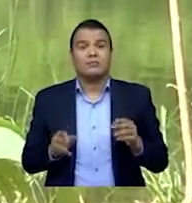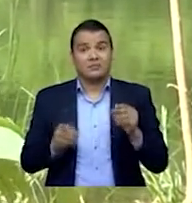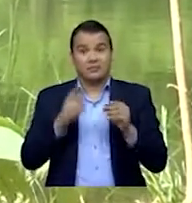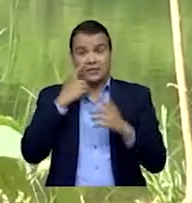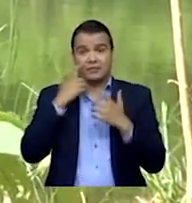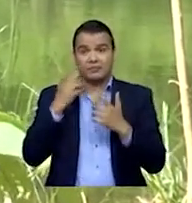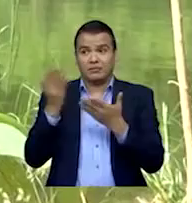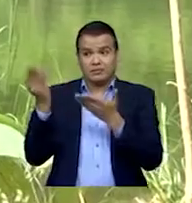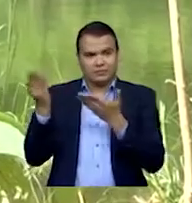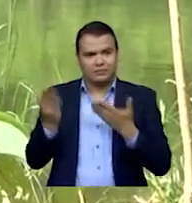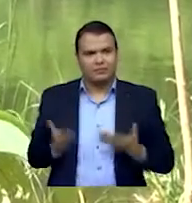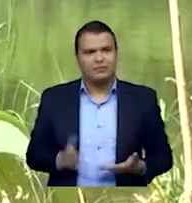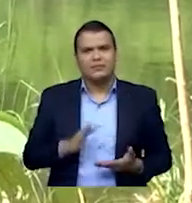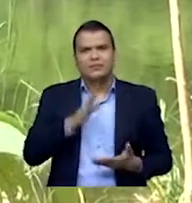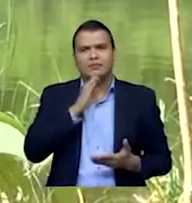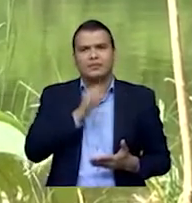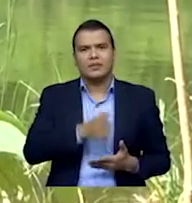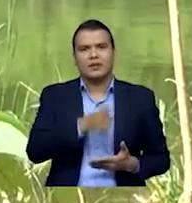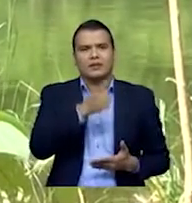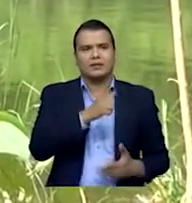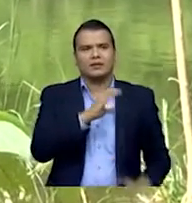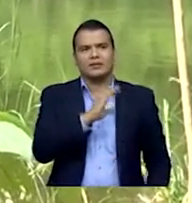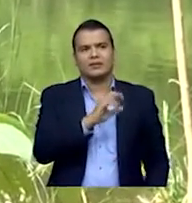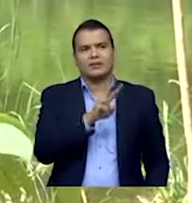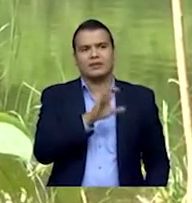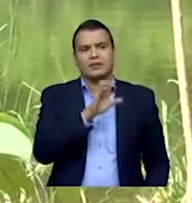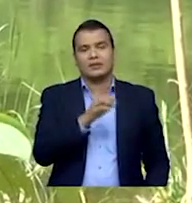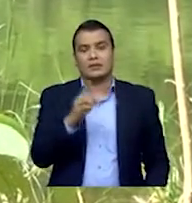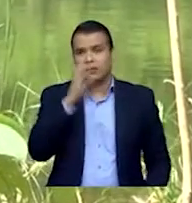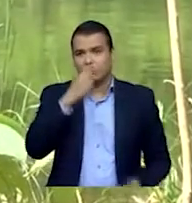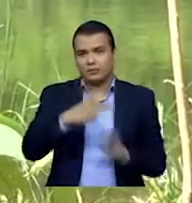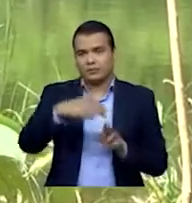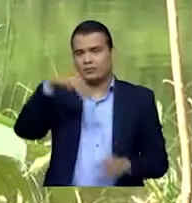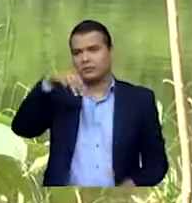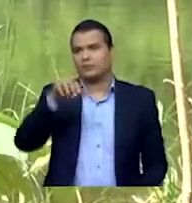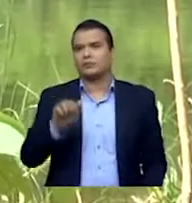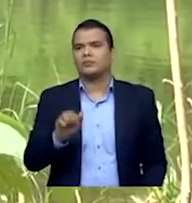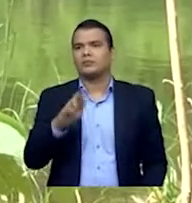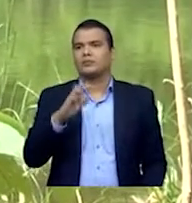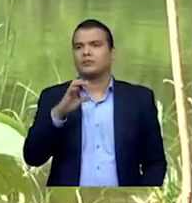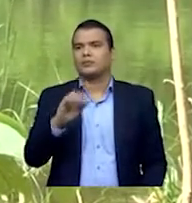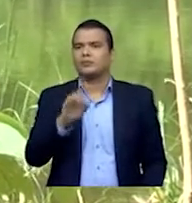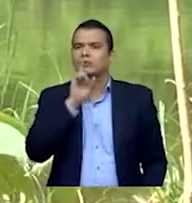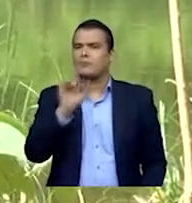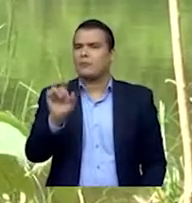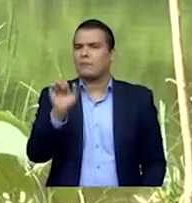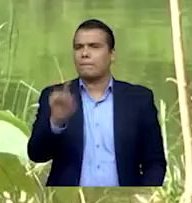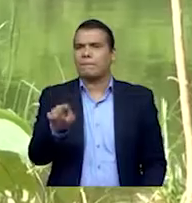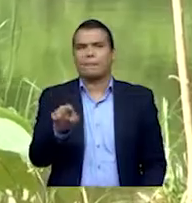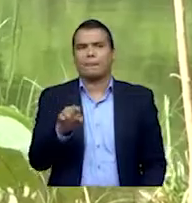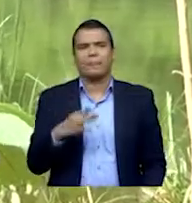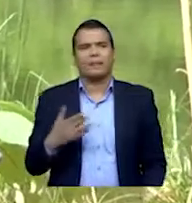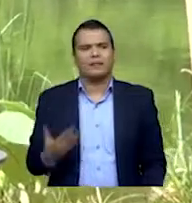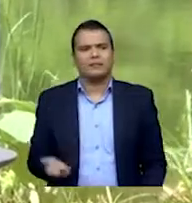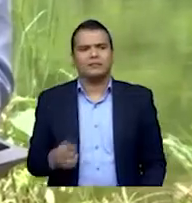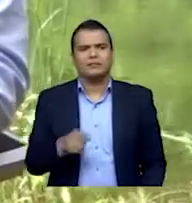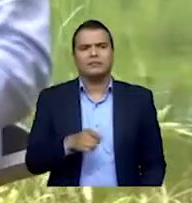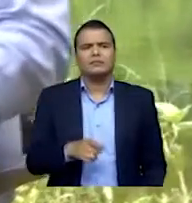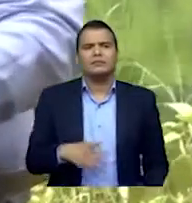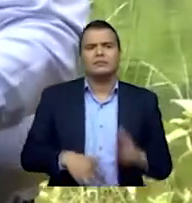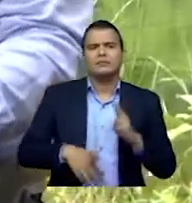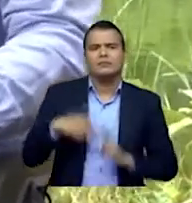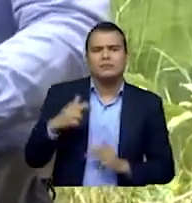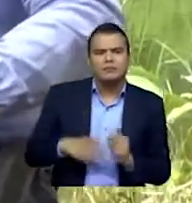invitado muy especial el director general de la cs el doctor marco antonio suárez director como se concertan estas estas obras